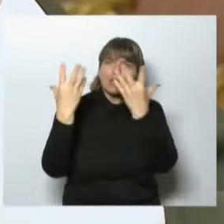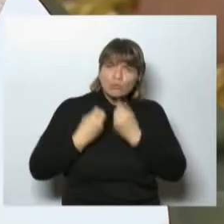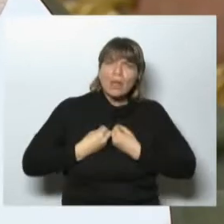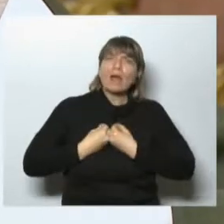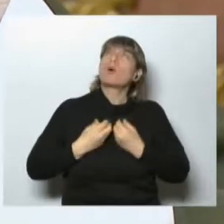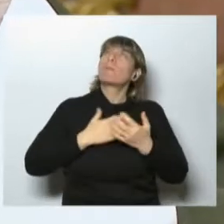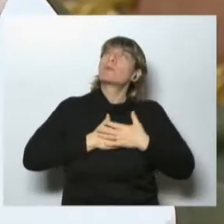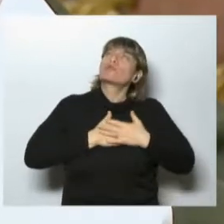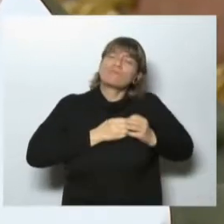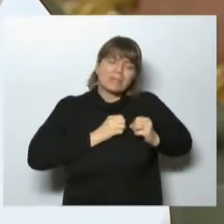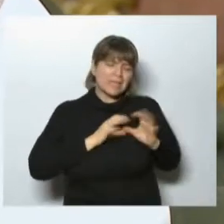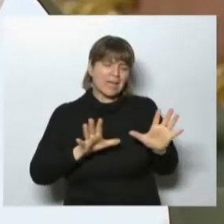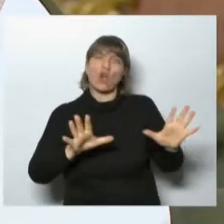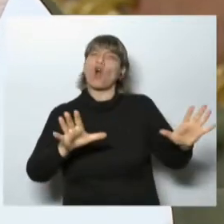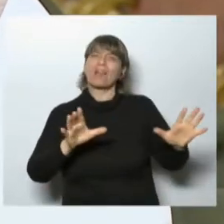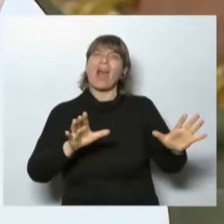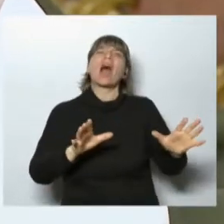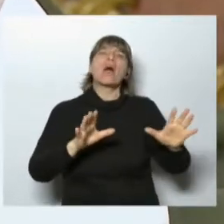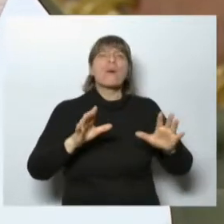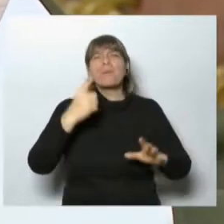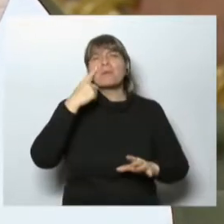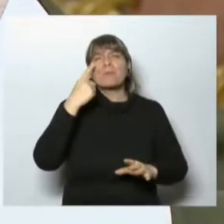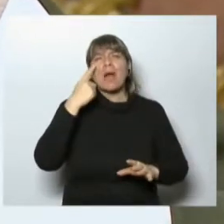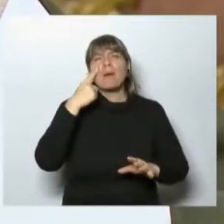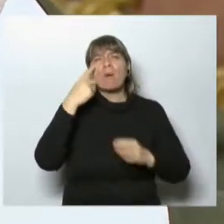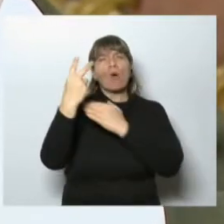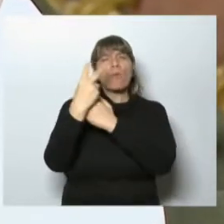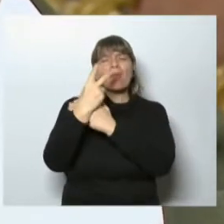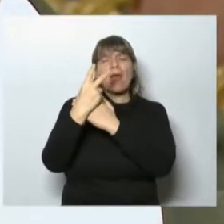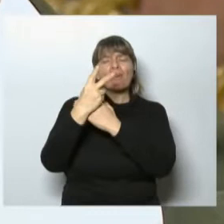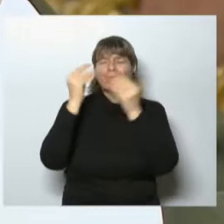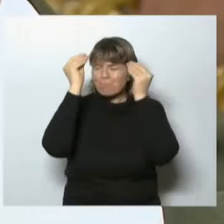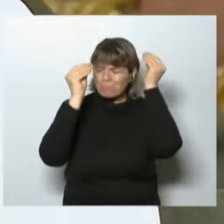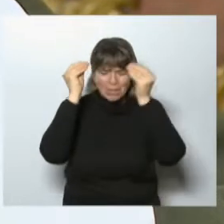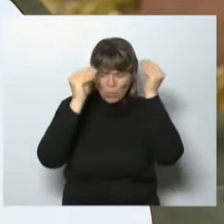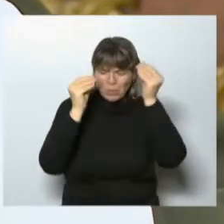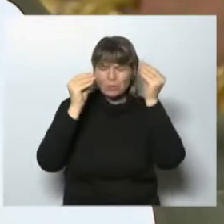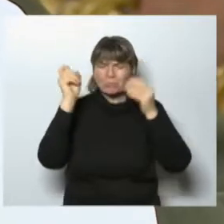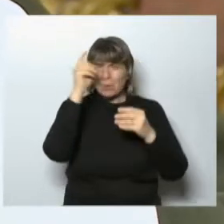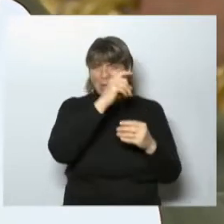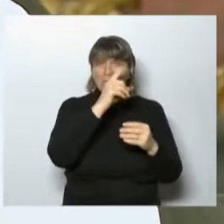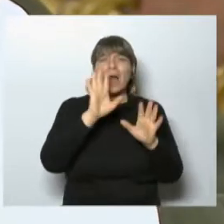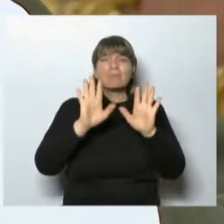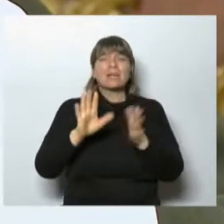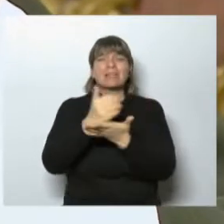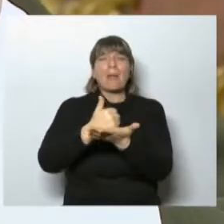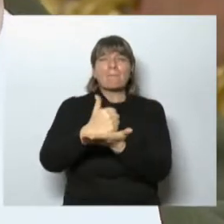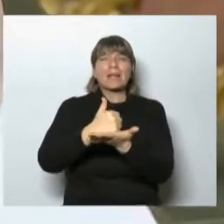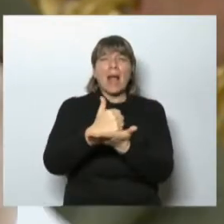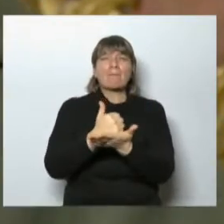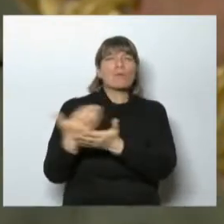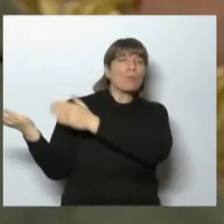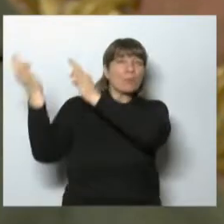tu misericordia, vivamos siempre libres de pecado y protegidos de toda perturbación, mientras esperamos la gloriosa